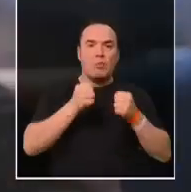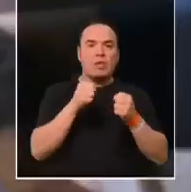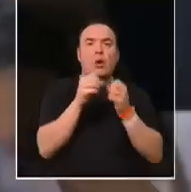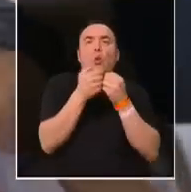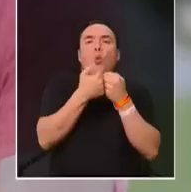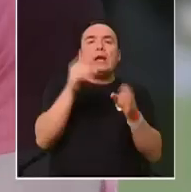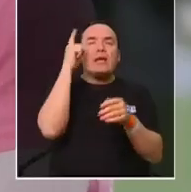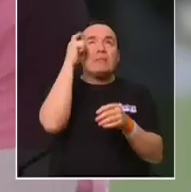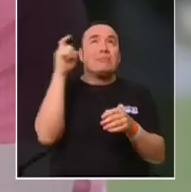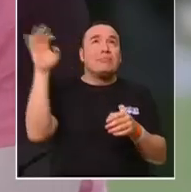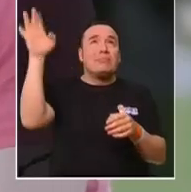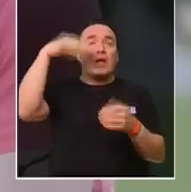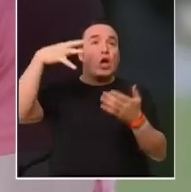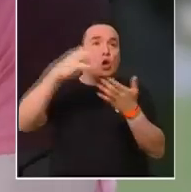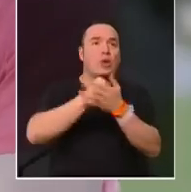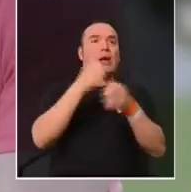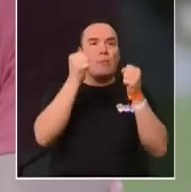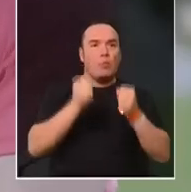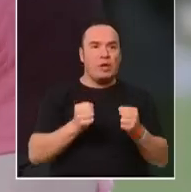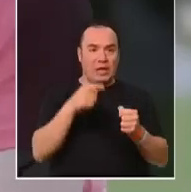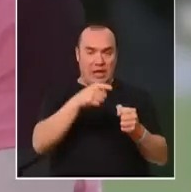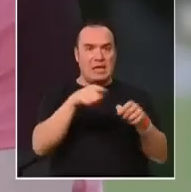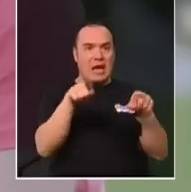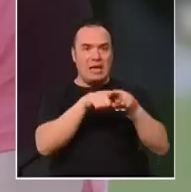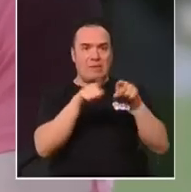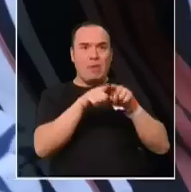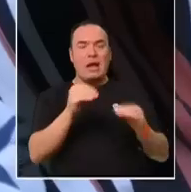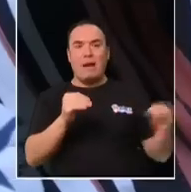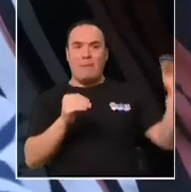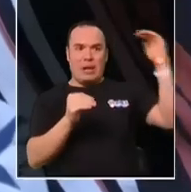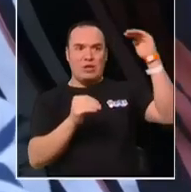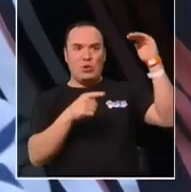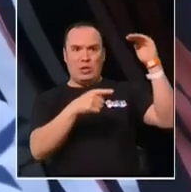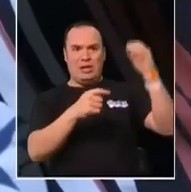ser. Ser una excelente hermana mayor.